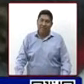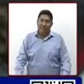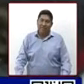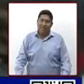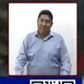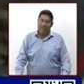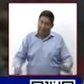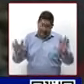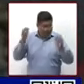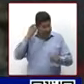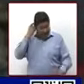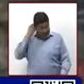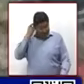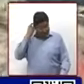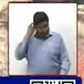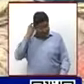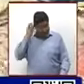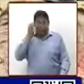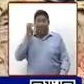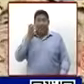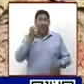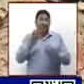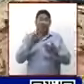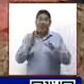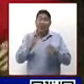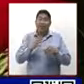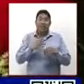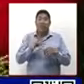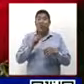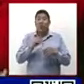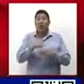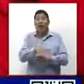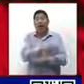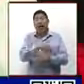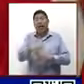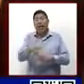Ya la sacamos de la calle y es lo más importante.